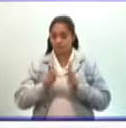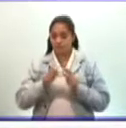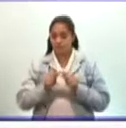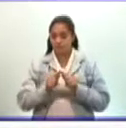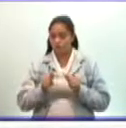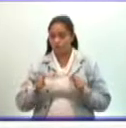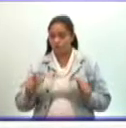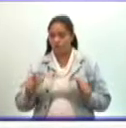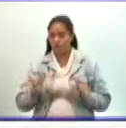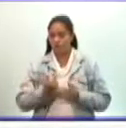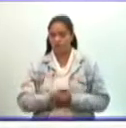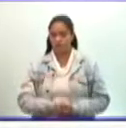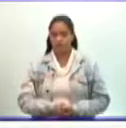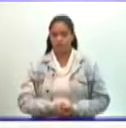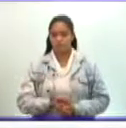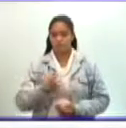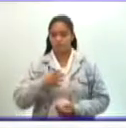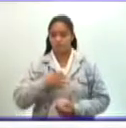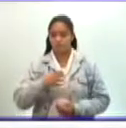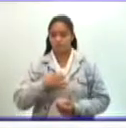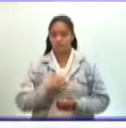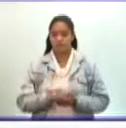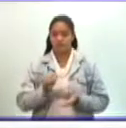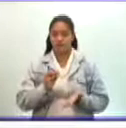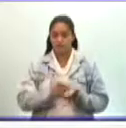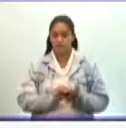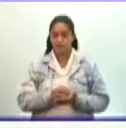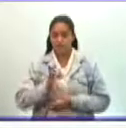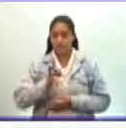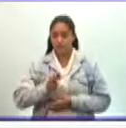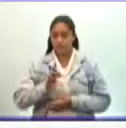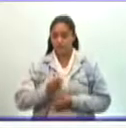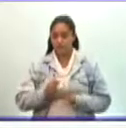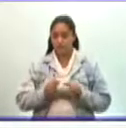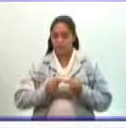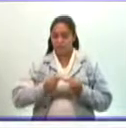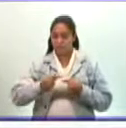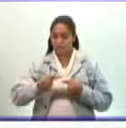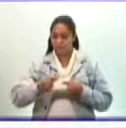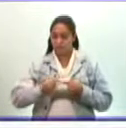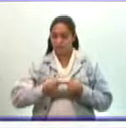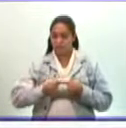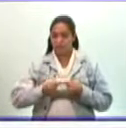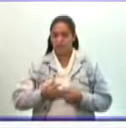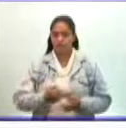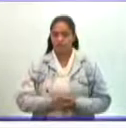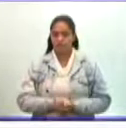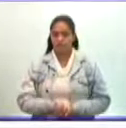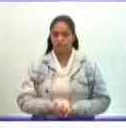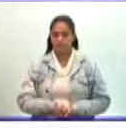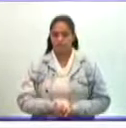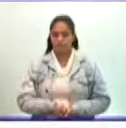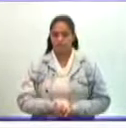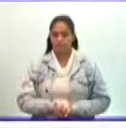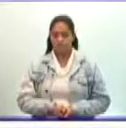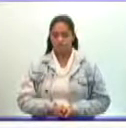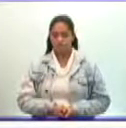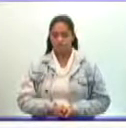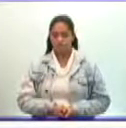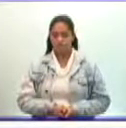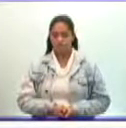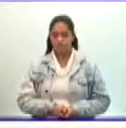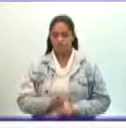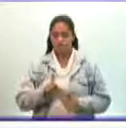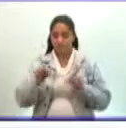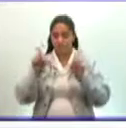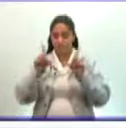segmentos, tienen que estar expresados en la misma unidad de medidas. Entonces, haz tu